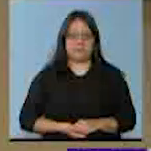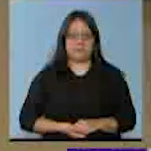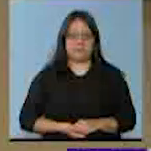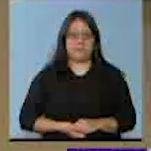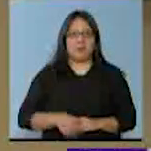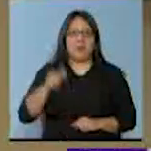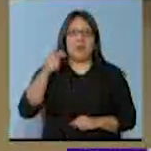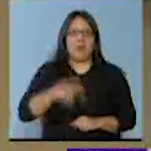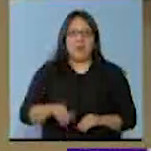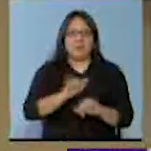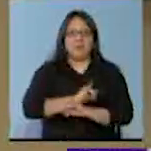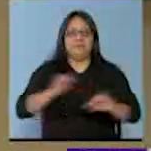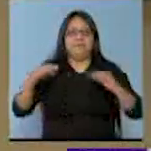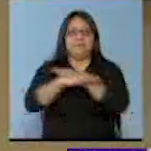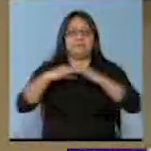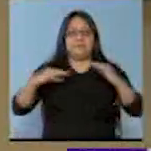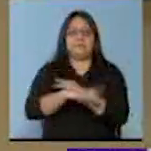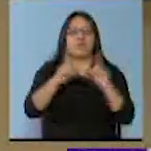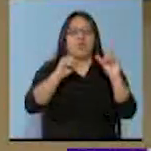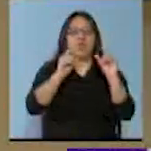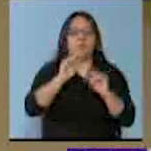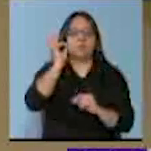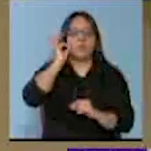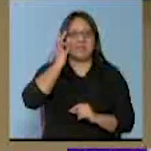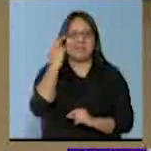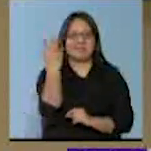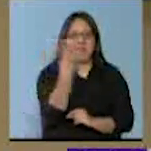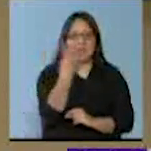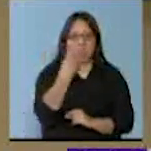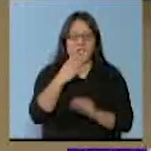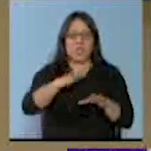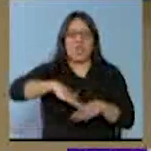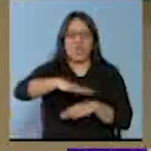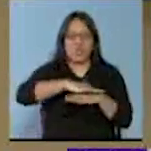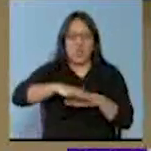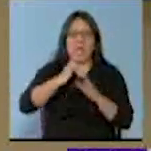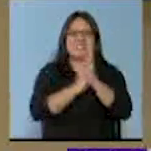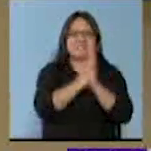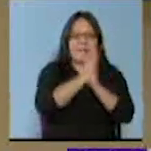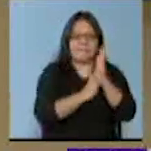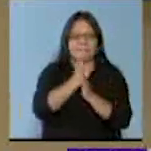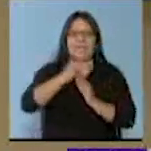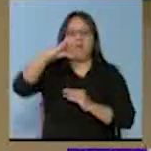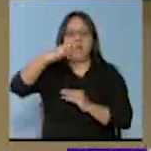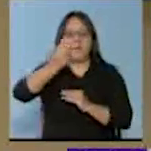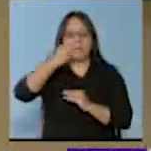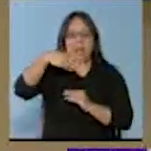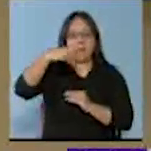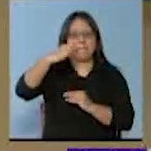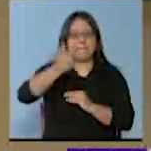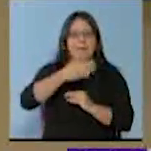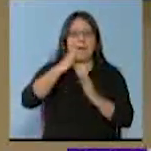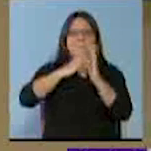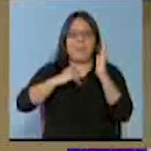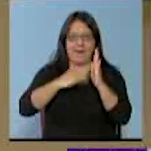Nos vamos con la información a la Ruta Nacional 34 en el trayecto entre Pampa Blanca y San Pedro. Se encuentra Carlos Lara. Buenas